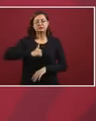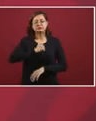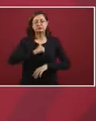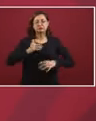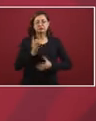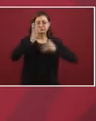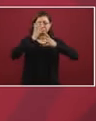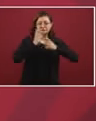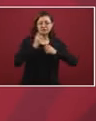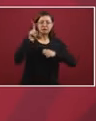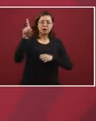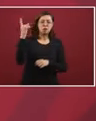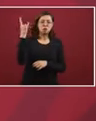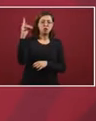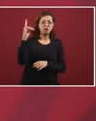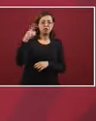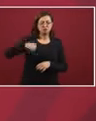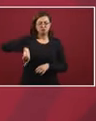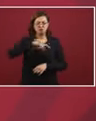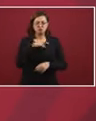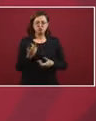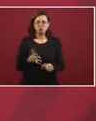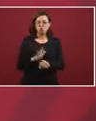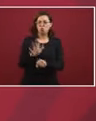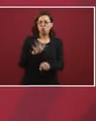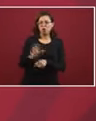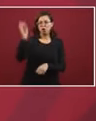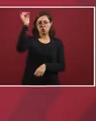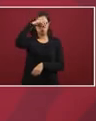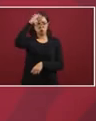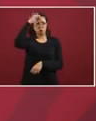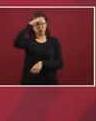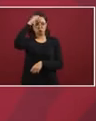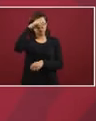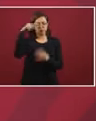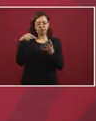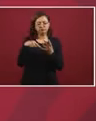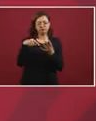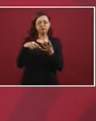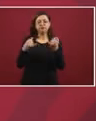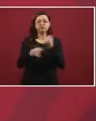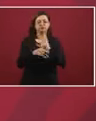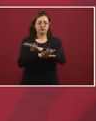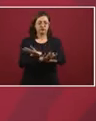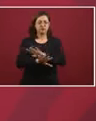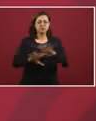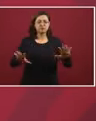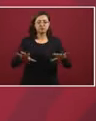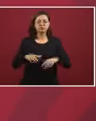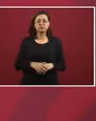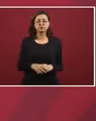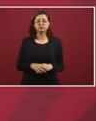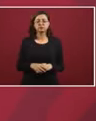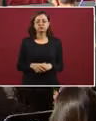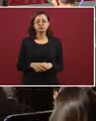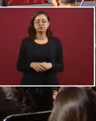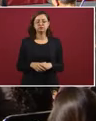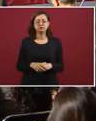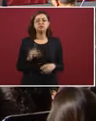ocurridos en Bolivia. Esto va a corresponder